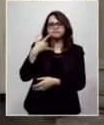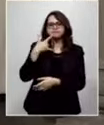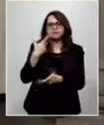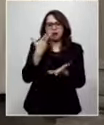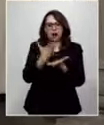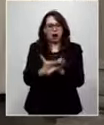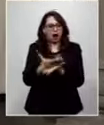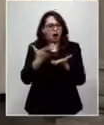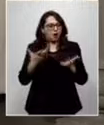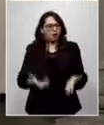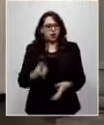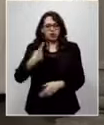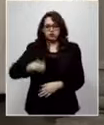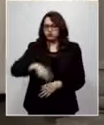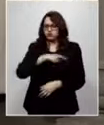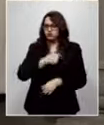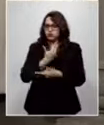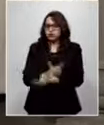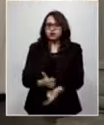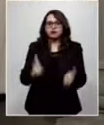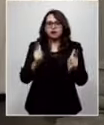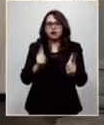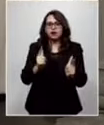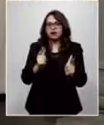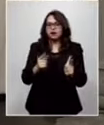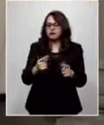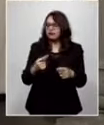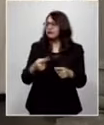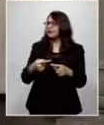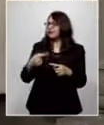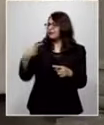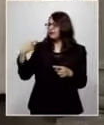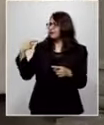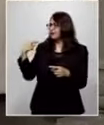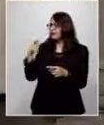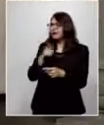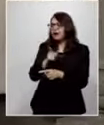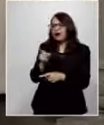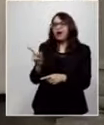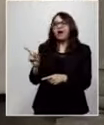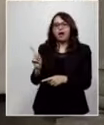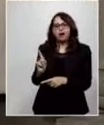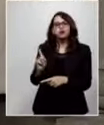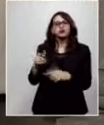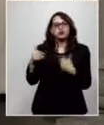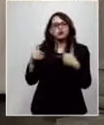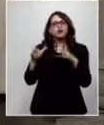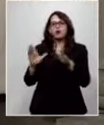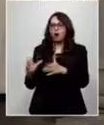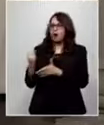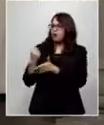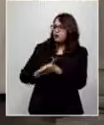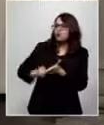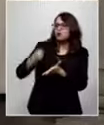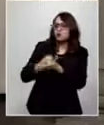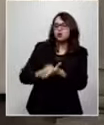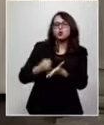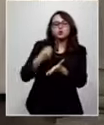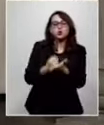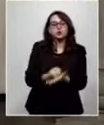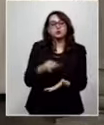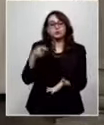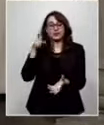la libertad de que gozamos. Están ahí los amparos promovidos por algunos de los próceres